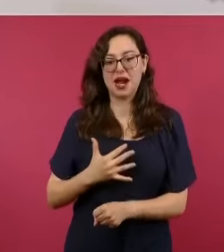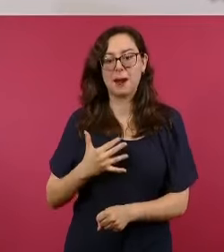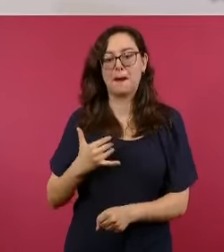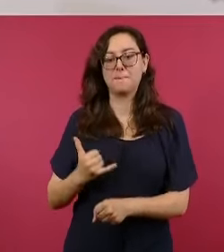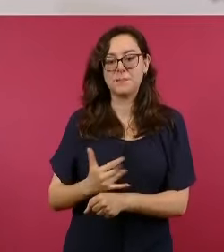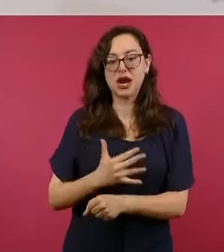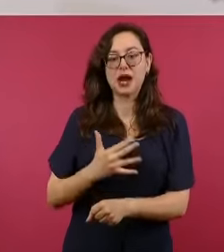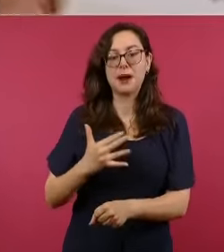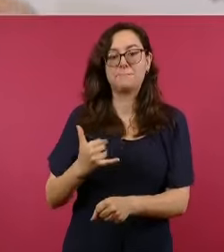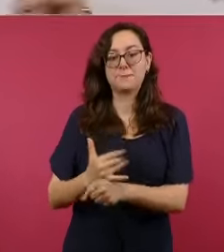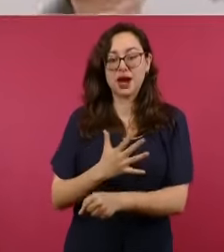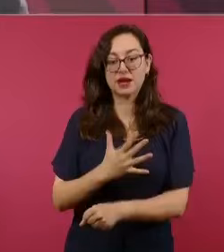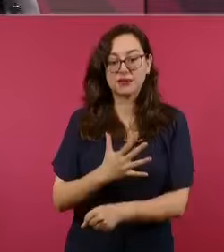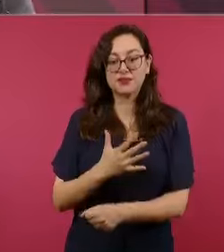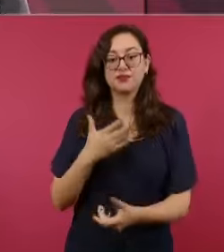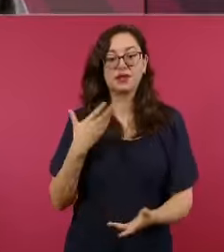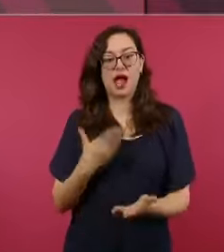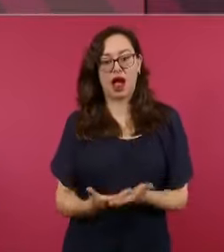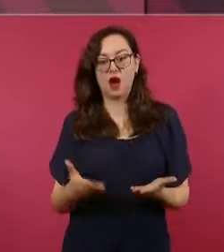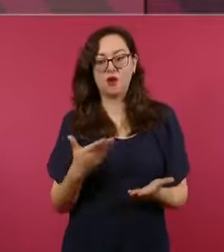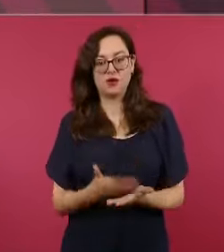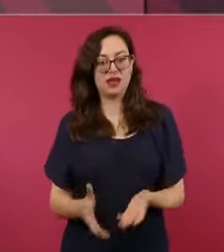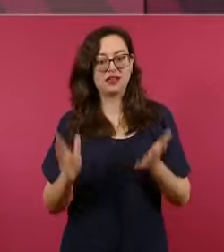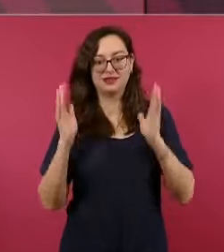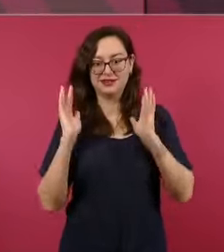democrático ahora no